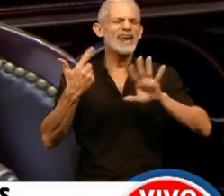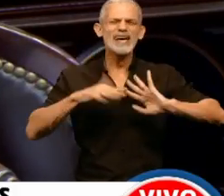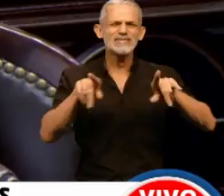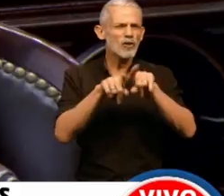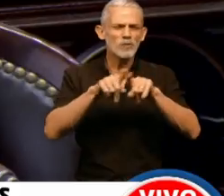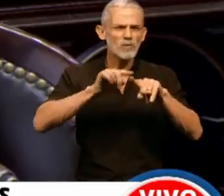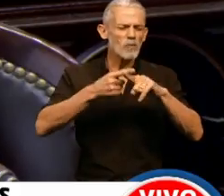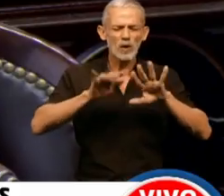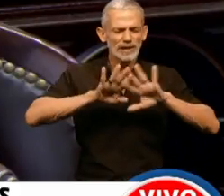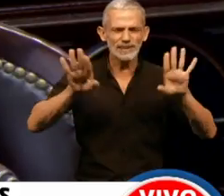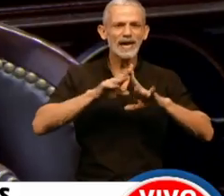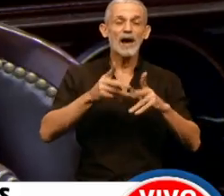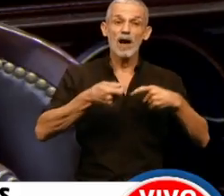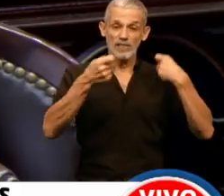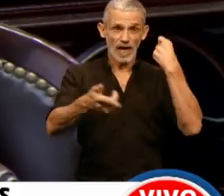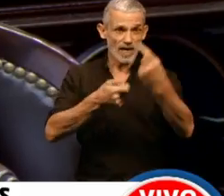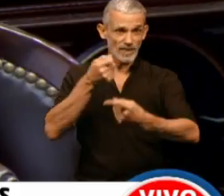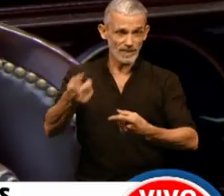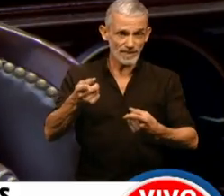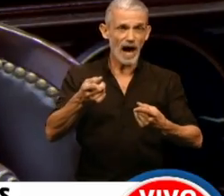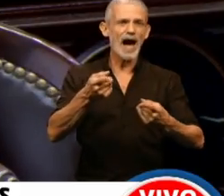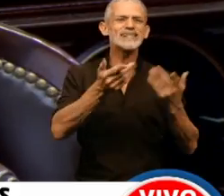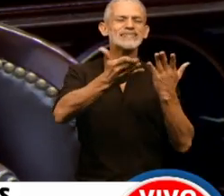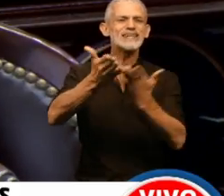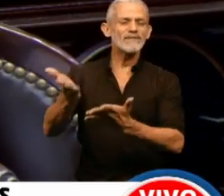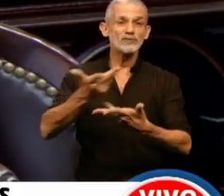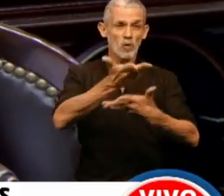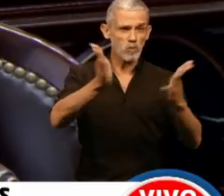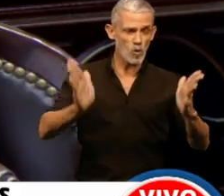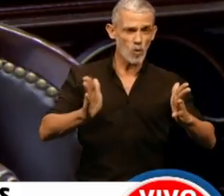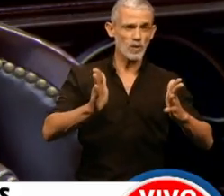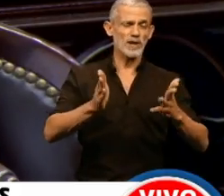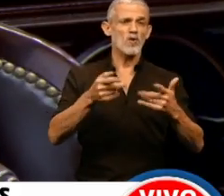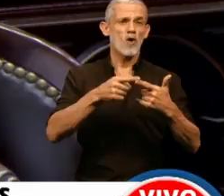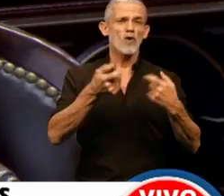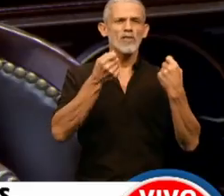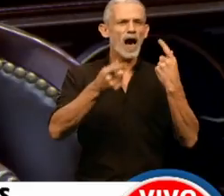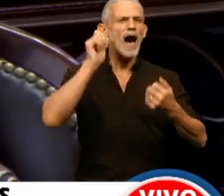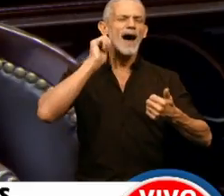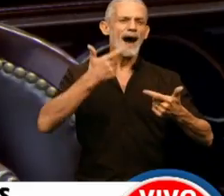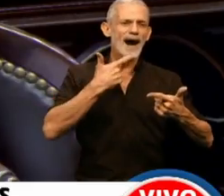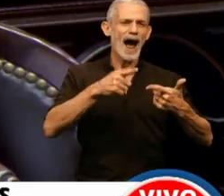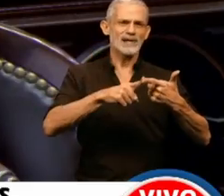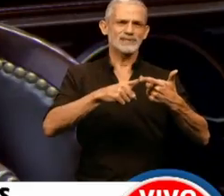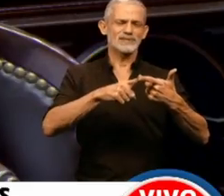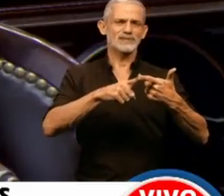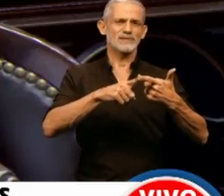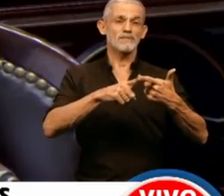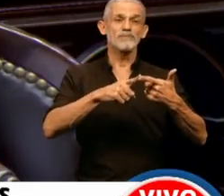derecha que la provisión de servicios públicos de gas